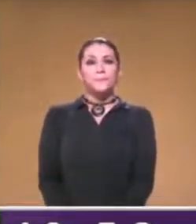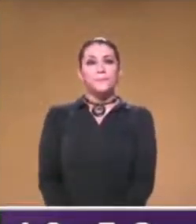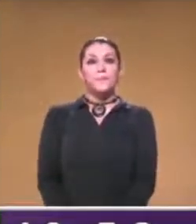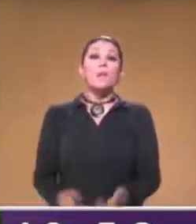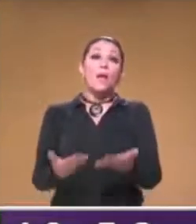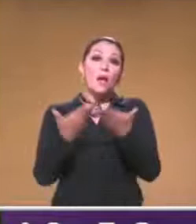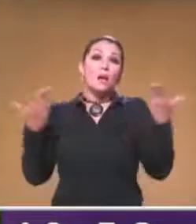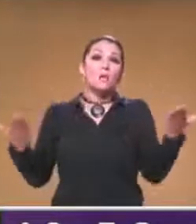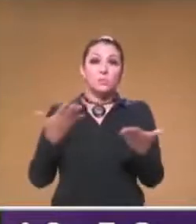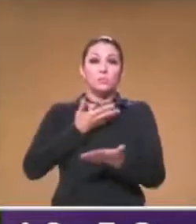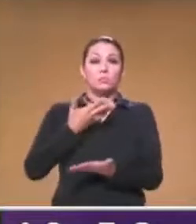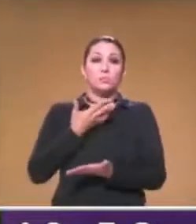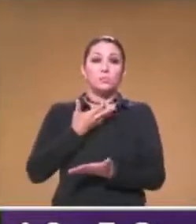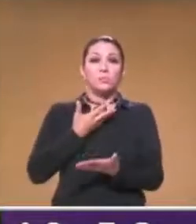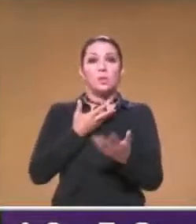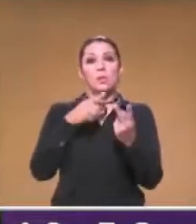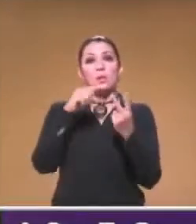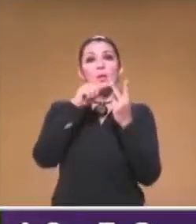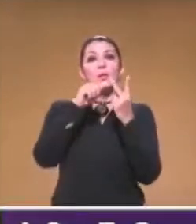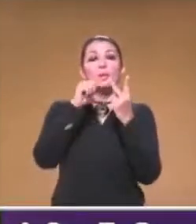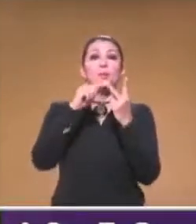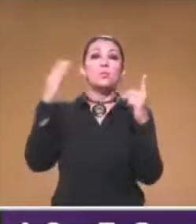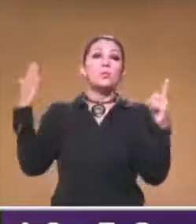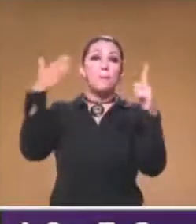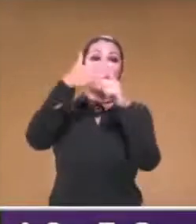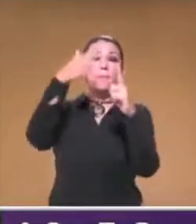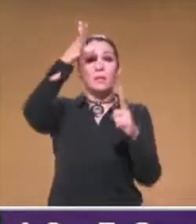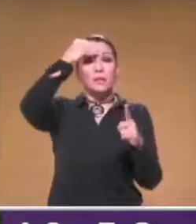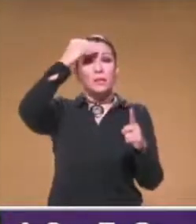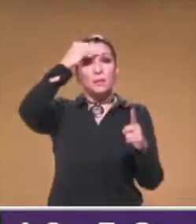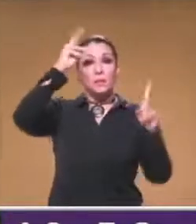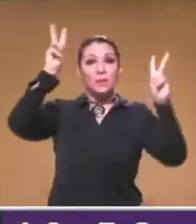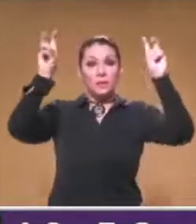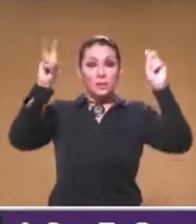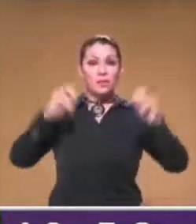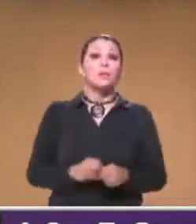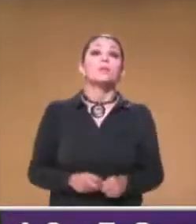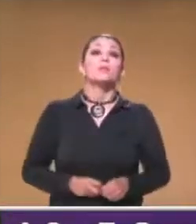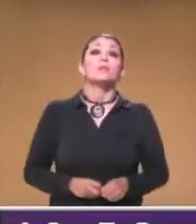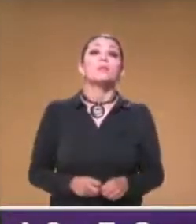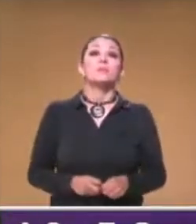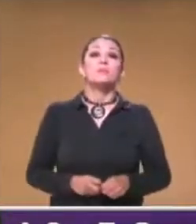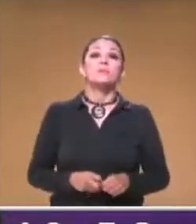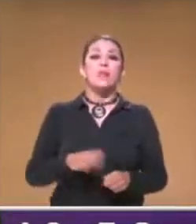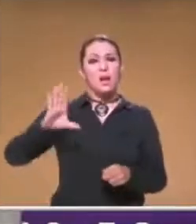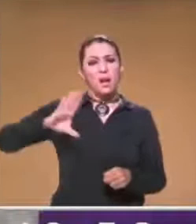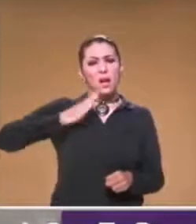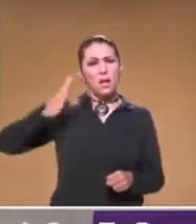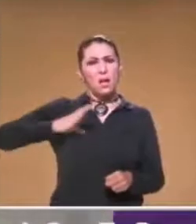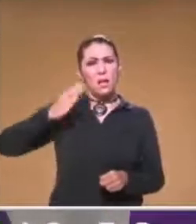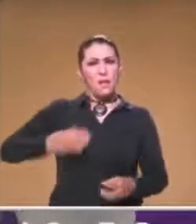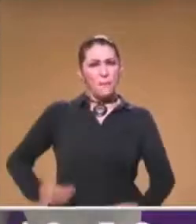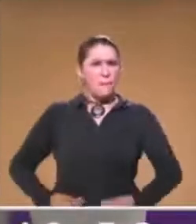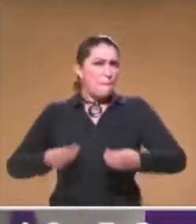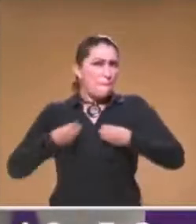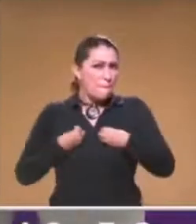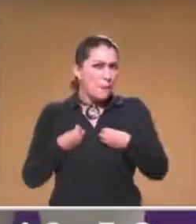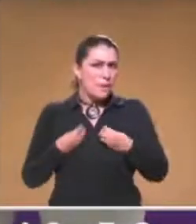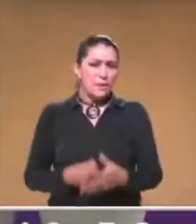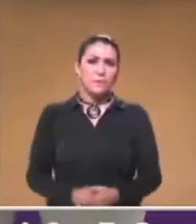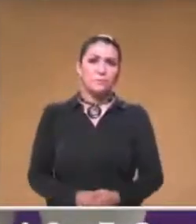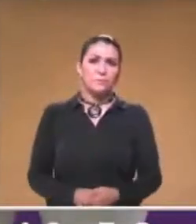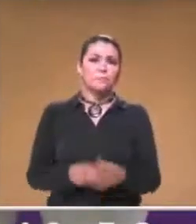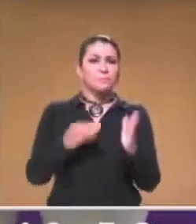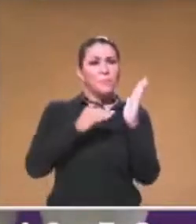Tenemos ahora el segundo aprendizaje que revisamos a lo largo de las 2 semanas, la calidad de vida. Recuerda que para medir